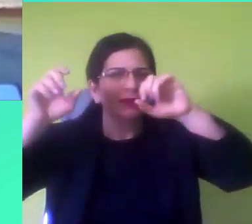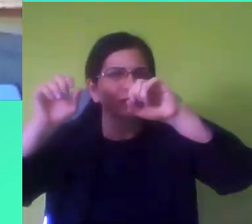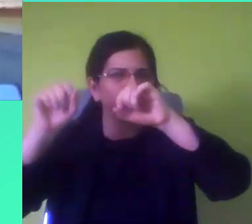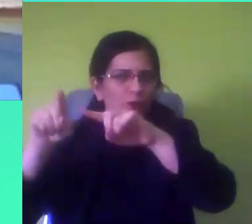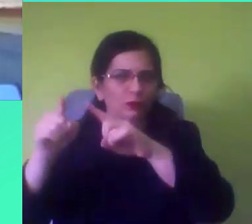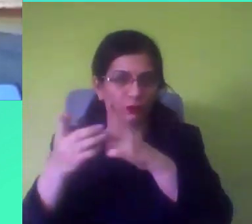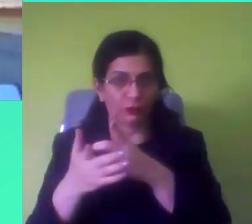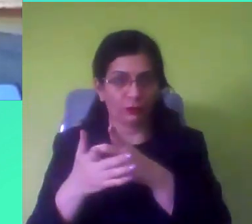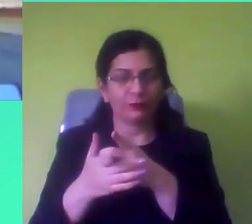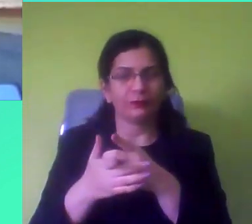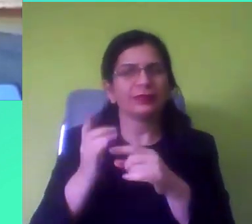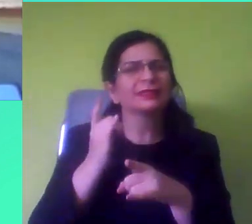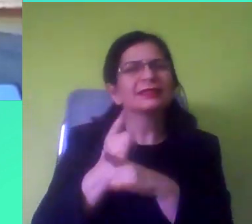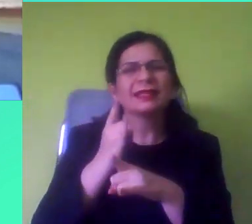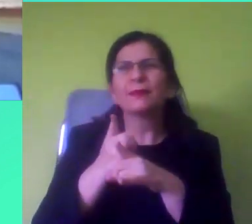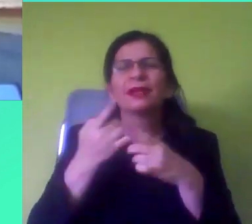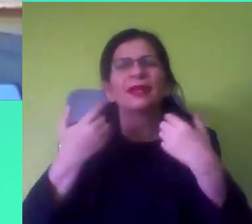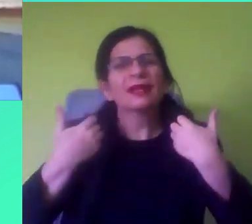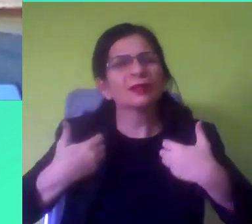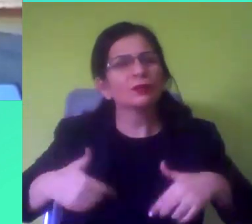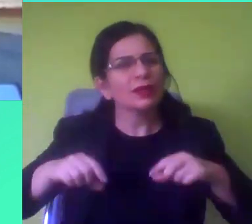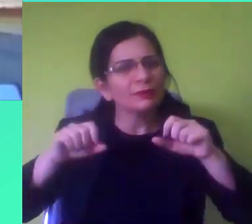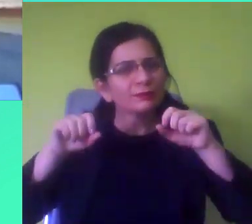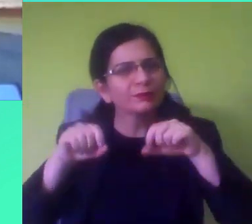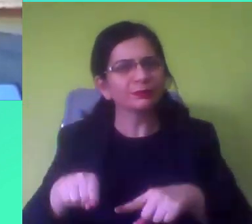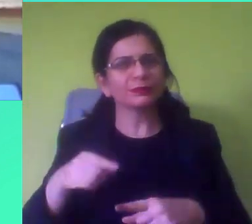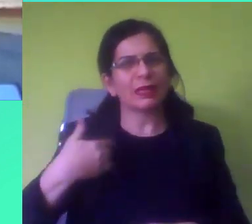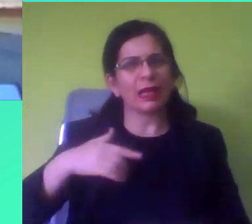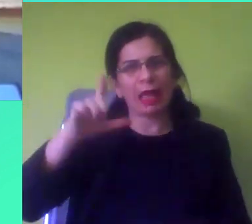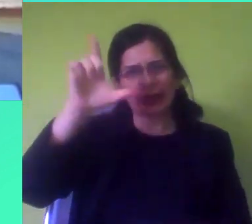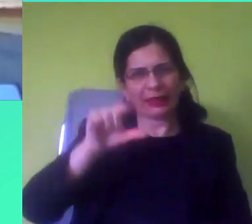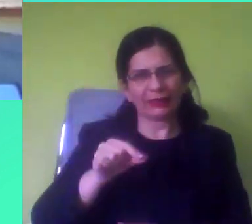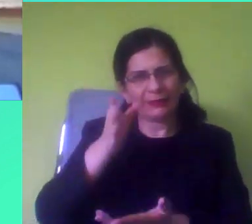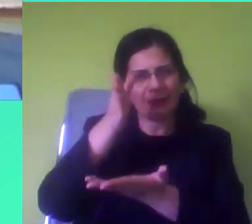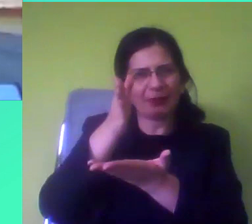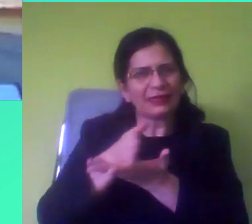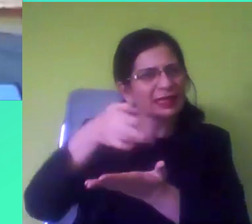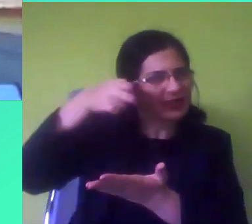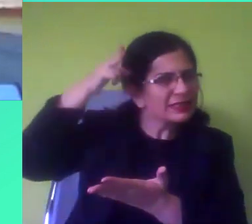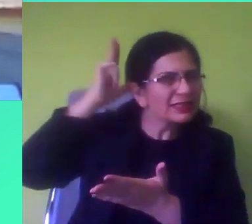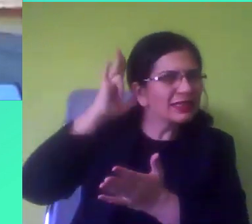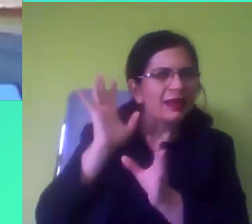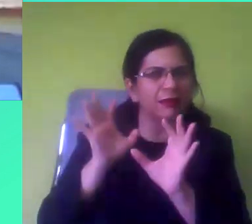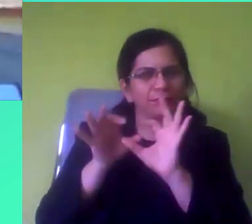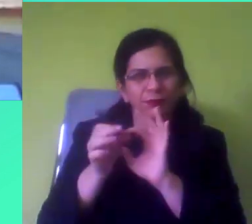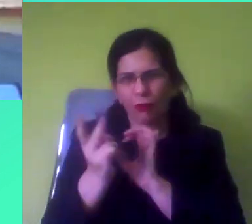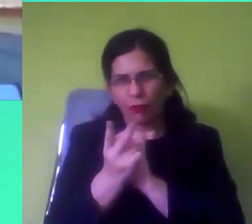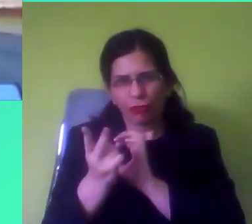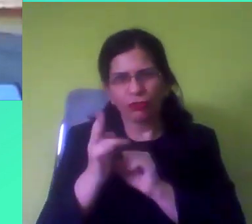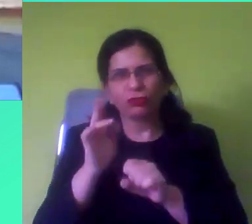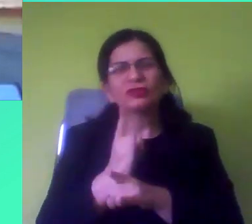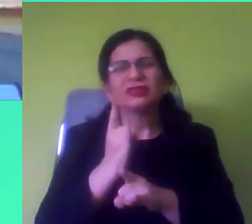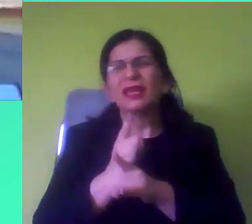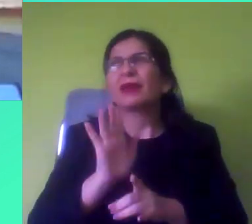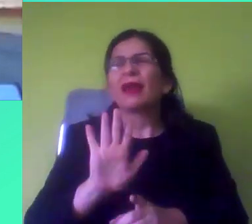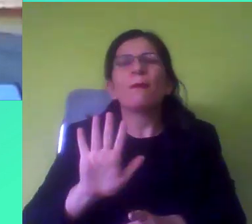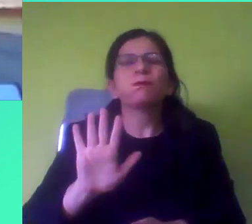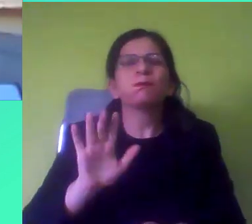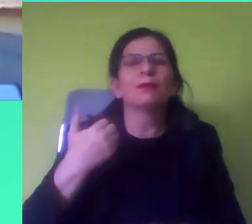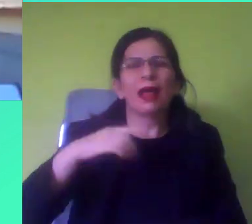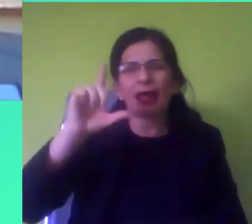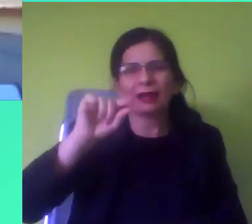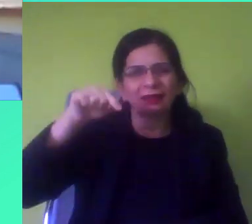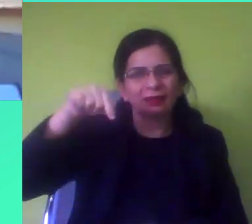Andes, los Andes de Argentina o los Andes que compartimos con Chile, los Andes argentinos chilenos, se conocen como los Andes del sur,